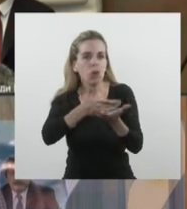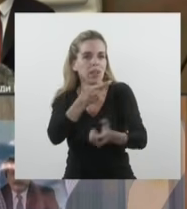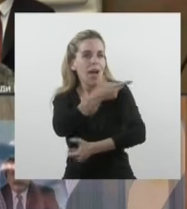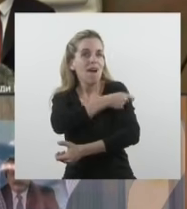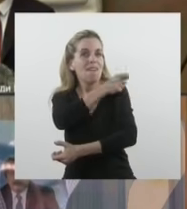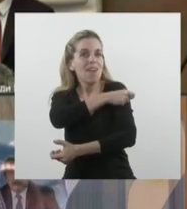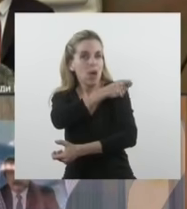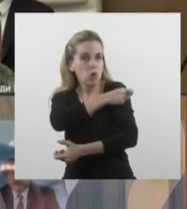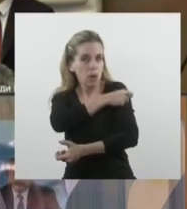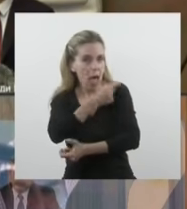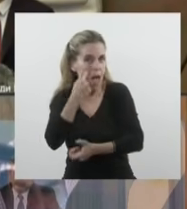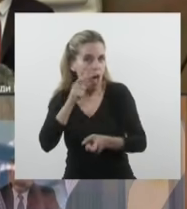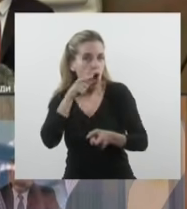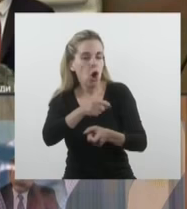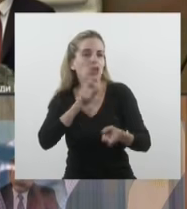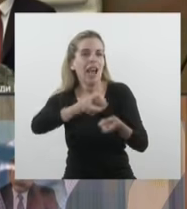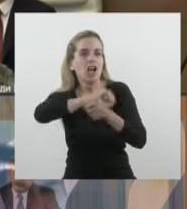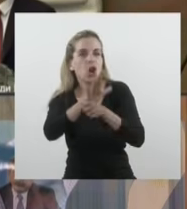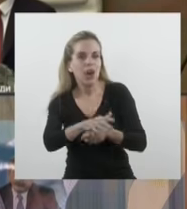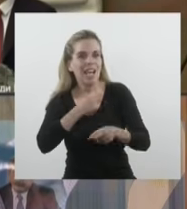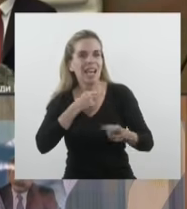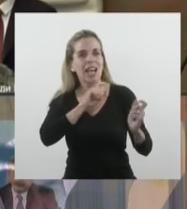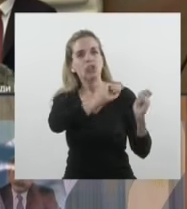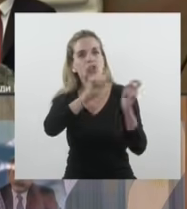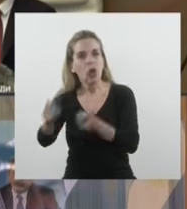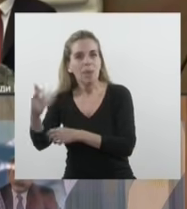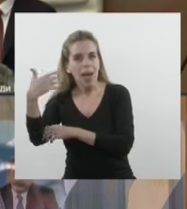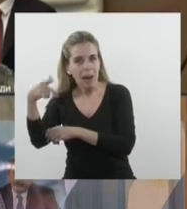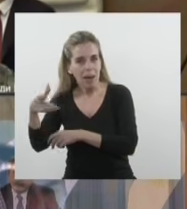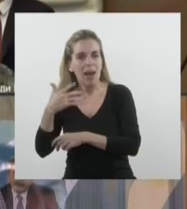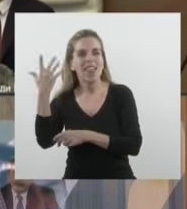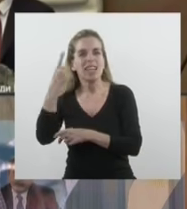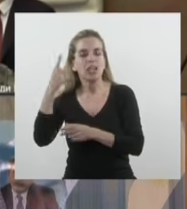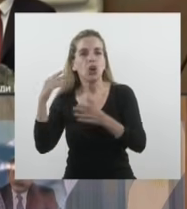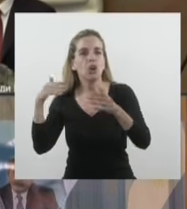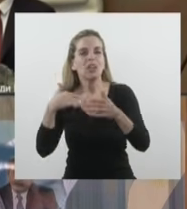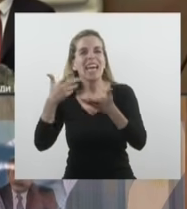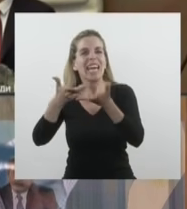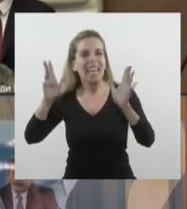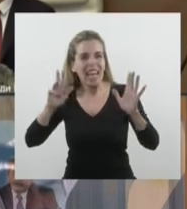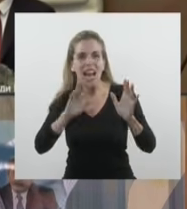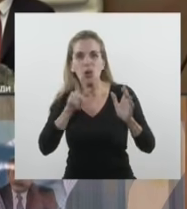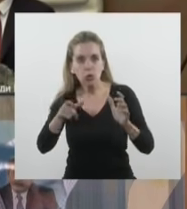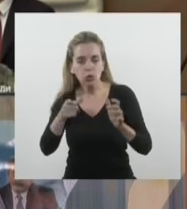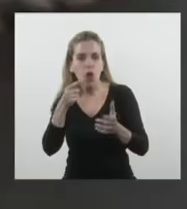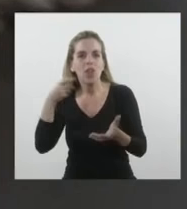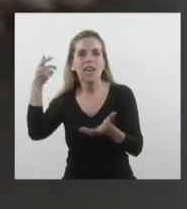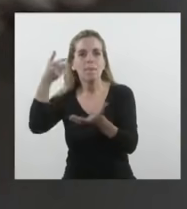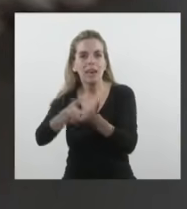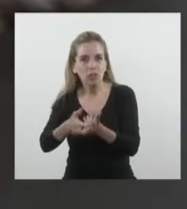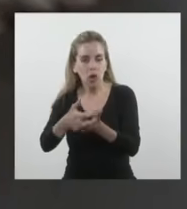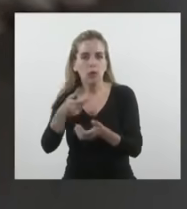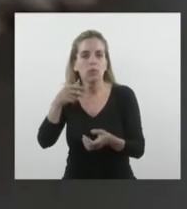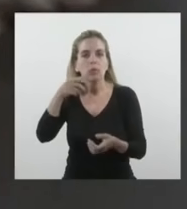contra él con nadir o si quería pasar la palabra al director general en el fondo ruso de inversión directa al